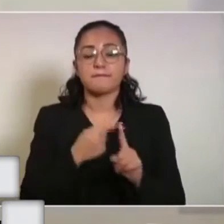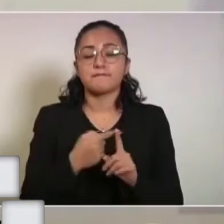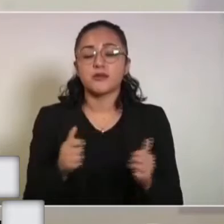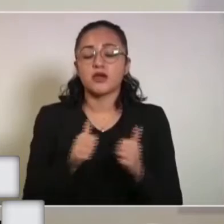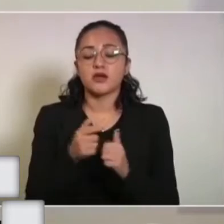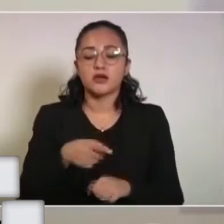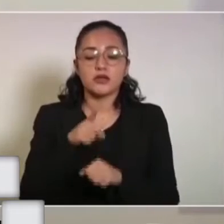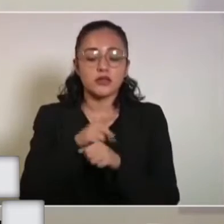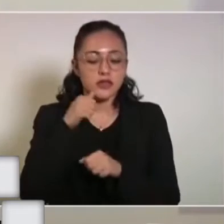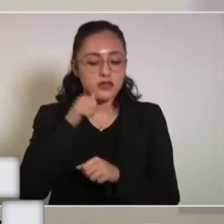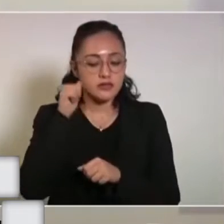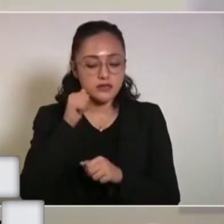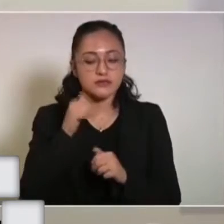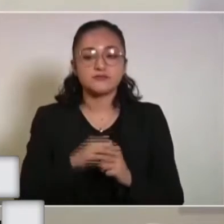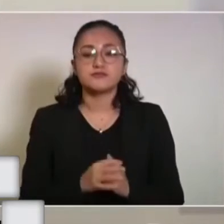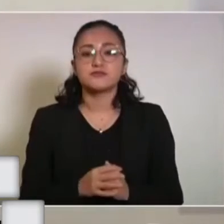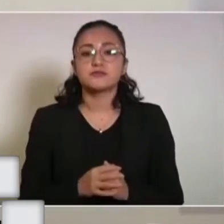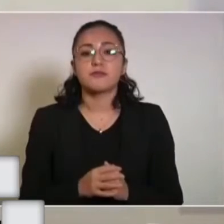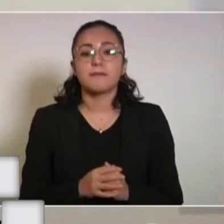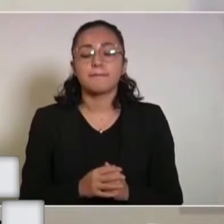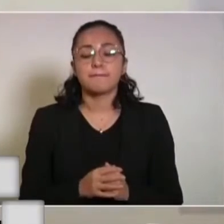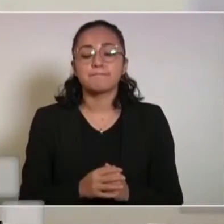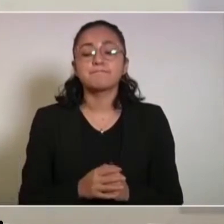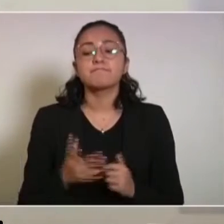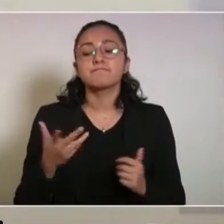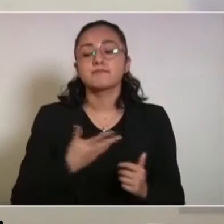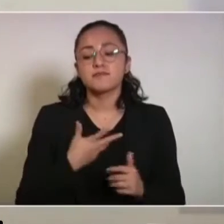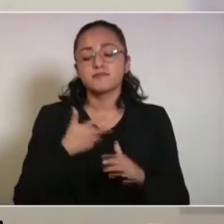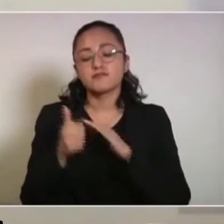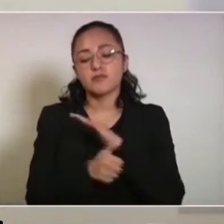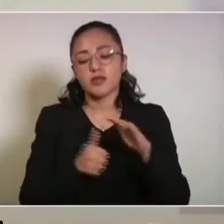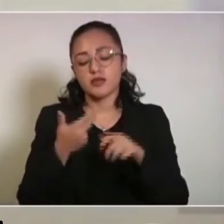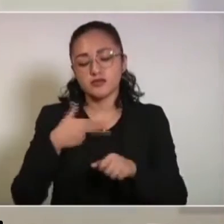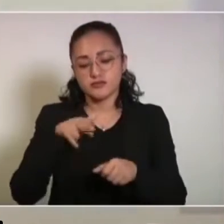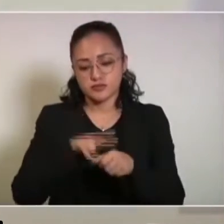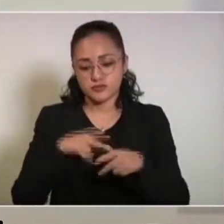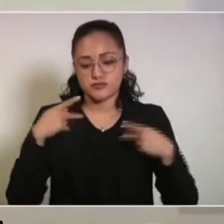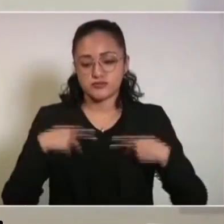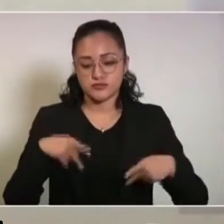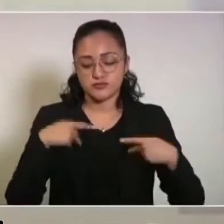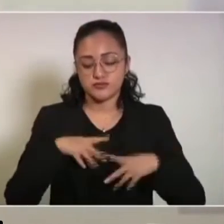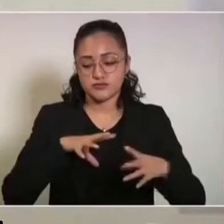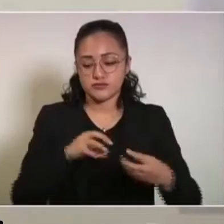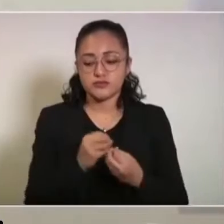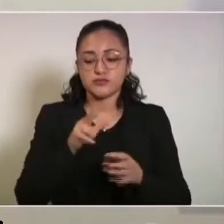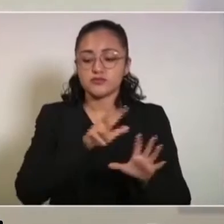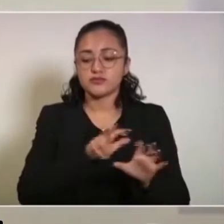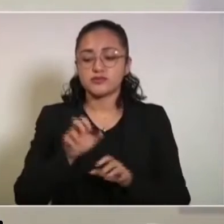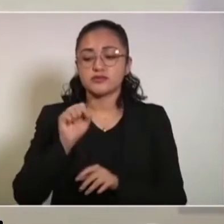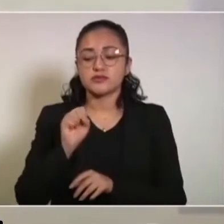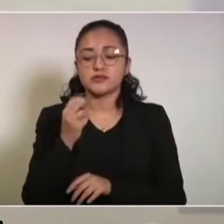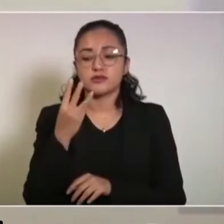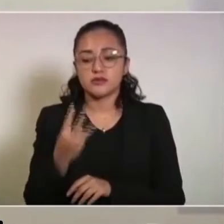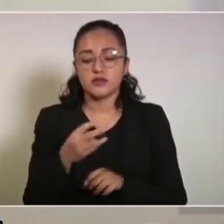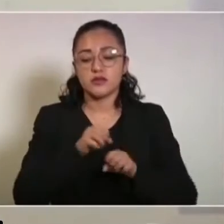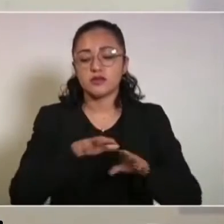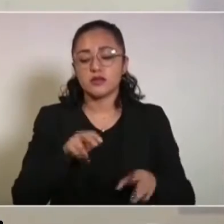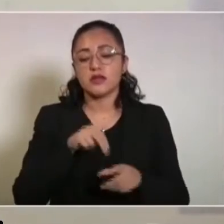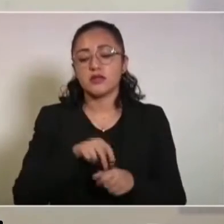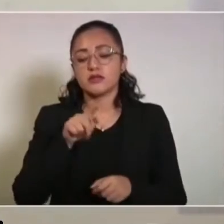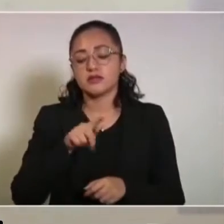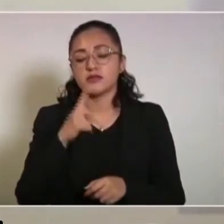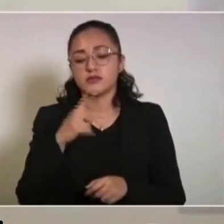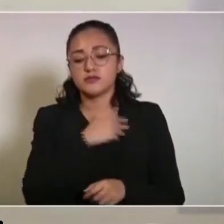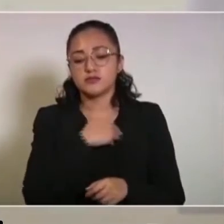más en comparación del día de ayer tenemos casos activos ambulatorios hospitalizados 863 distribuidos en